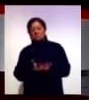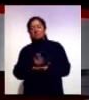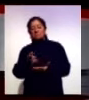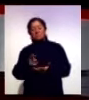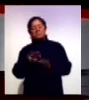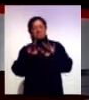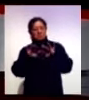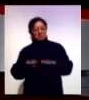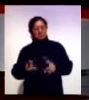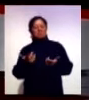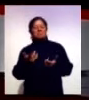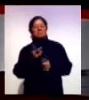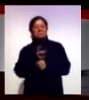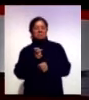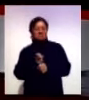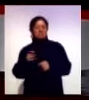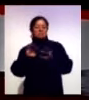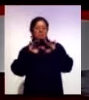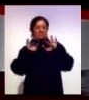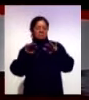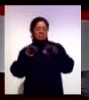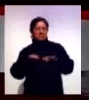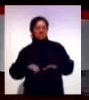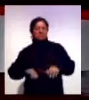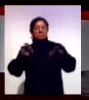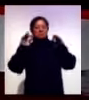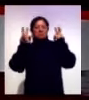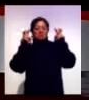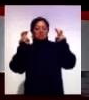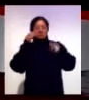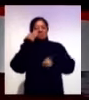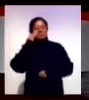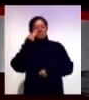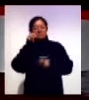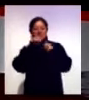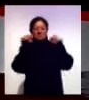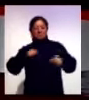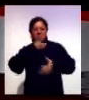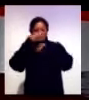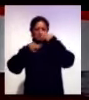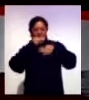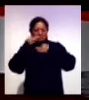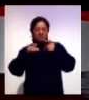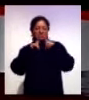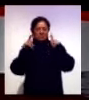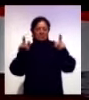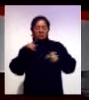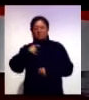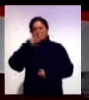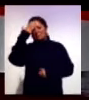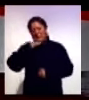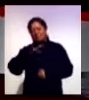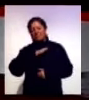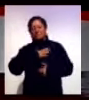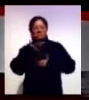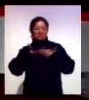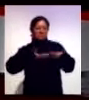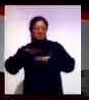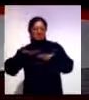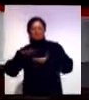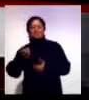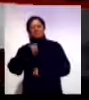escriba. Estamos en Facebook como Sistema de Noticias Tlaxcala. Así es como nos encuentra. Ya lo sabe usted en esta red social. Compartimos saludos y comentarios. Regresamos.